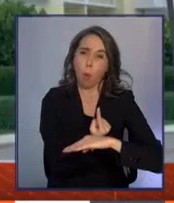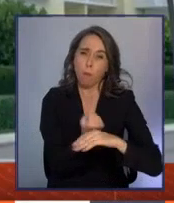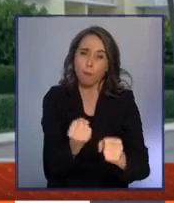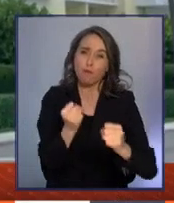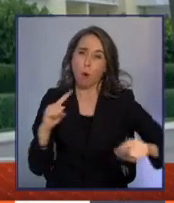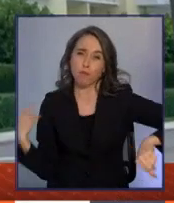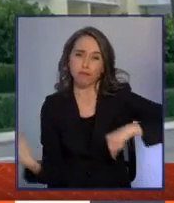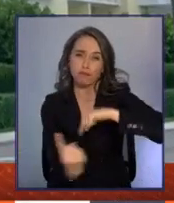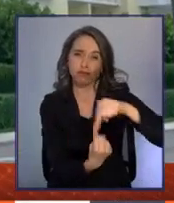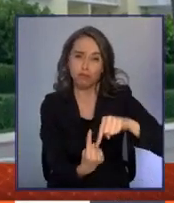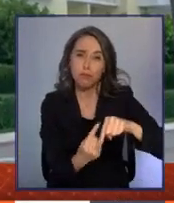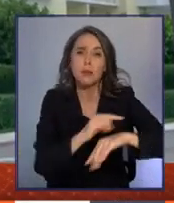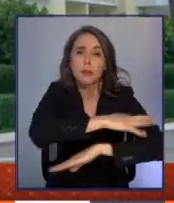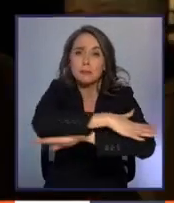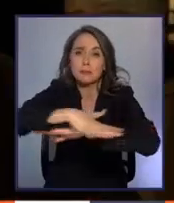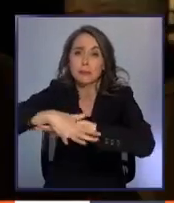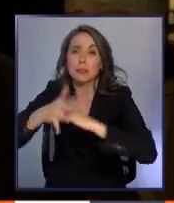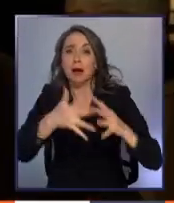los Estados Unidos.